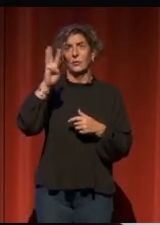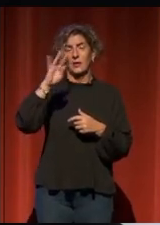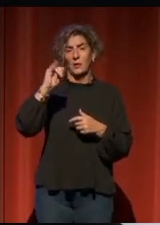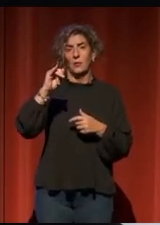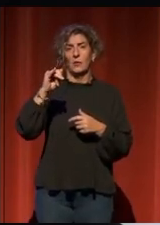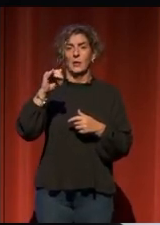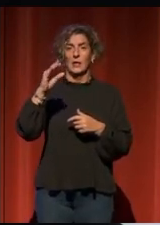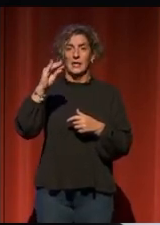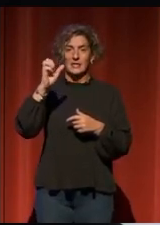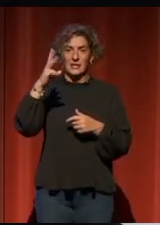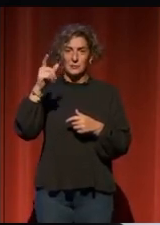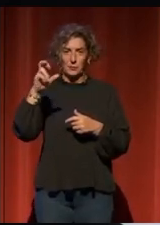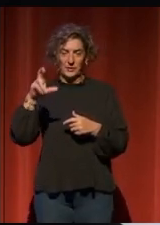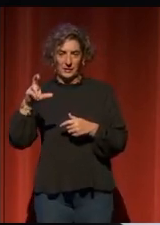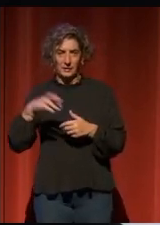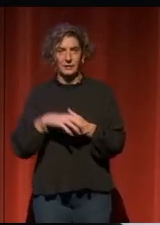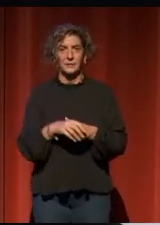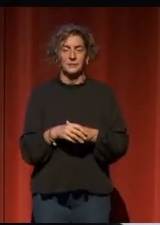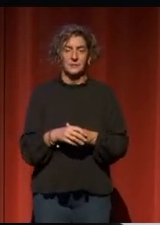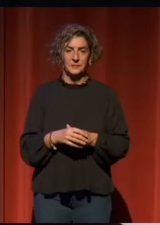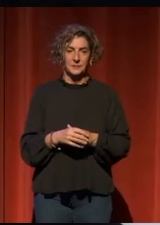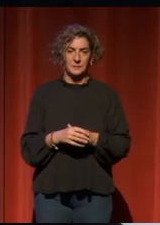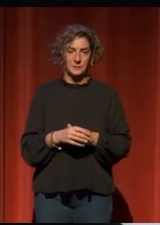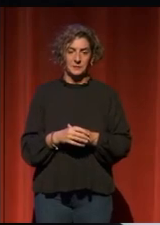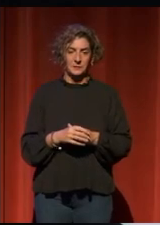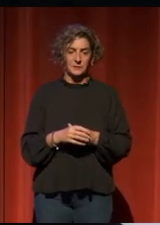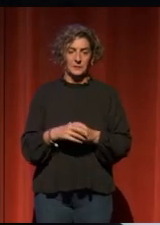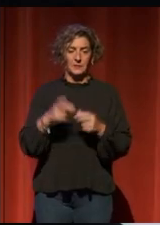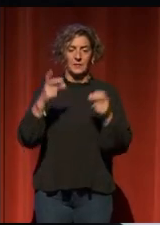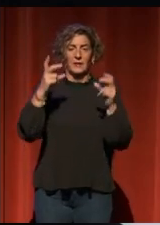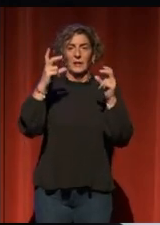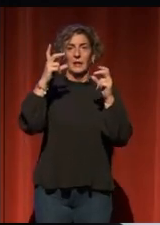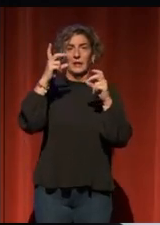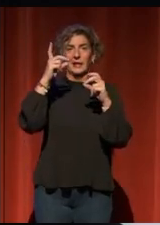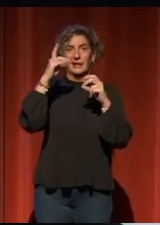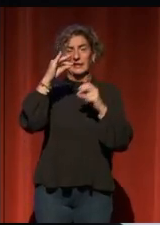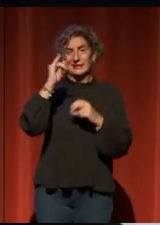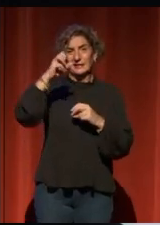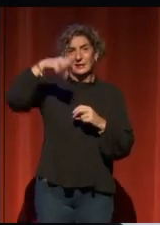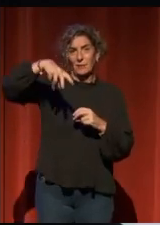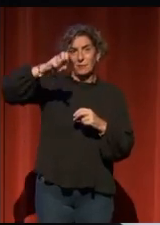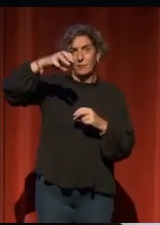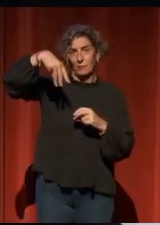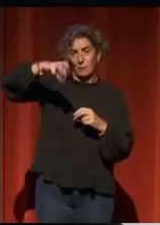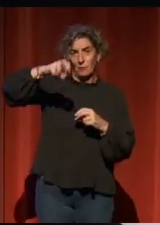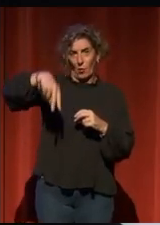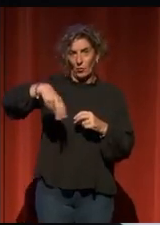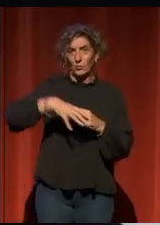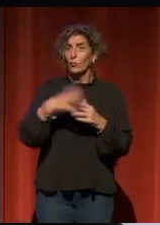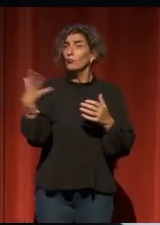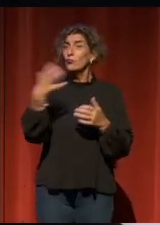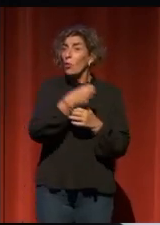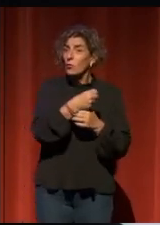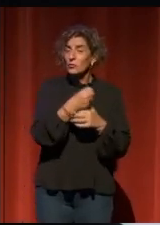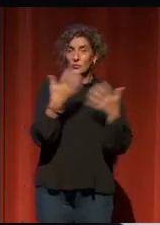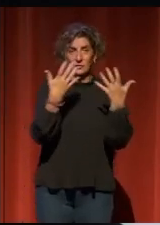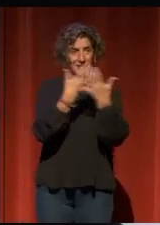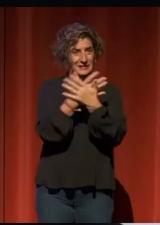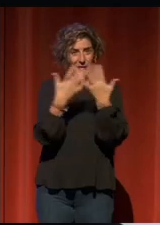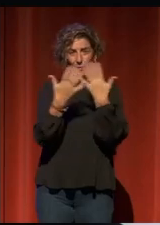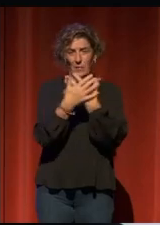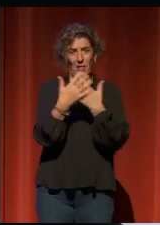Shakespeare, Leibniz, Nietzsche, Simone Weil. Todos mezclados en la oscuridad del